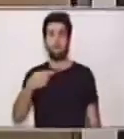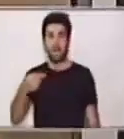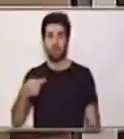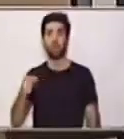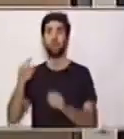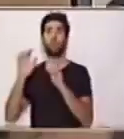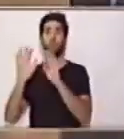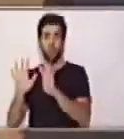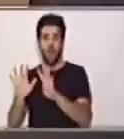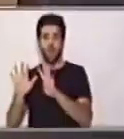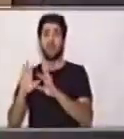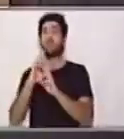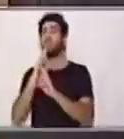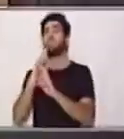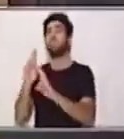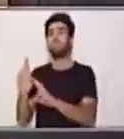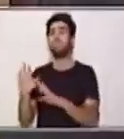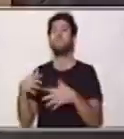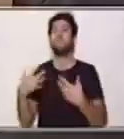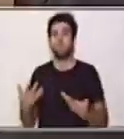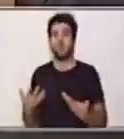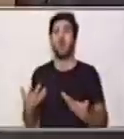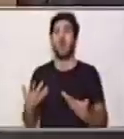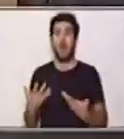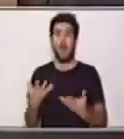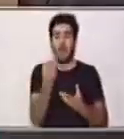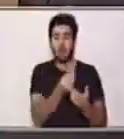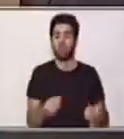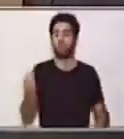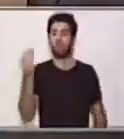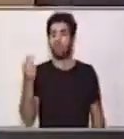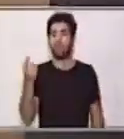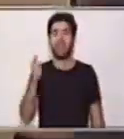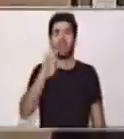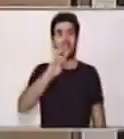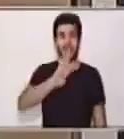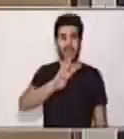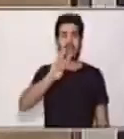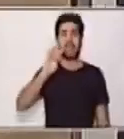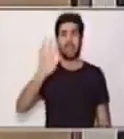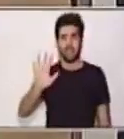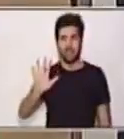Y la diferencia nos va a dar 35.